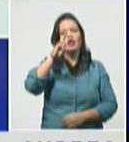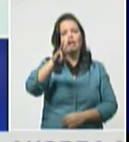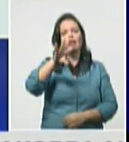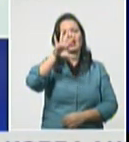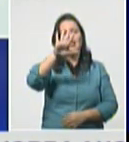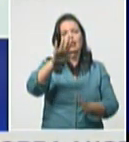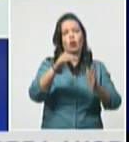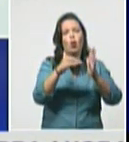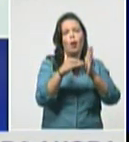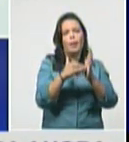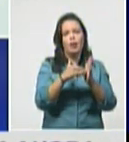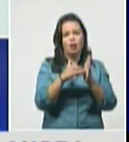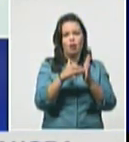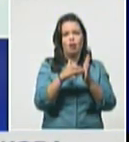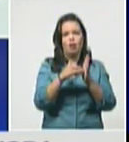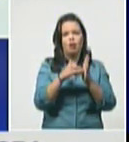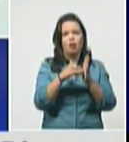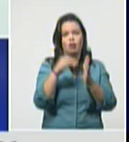grande,